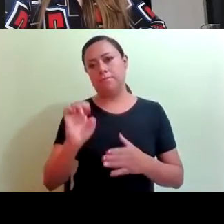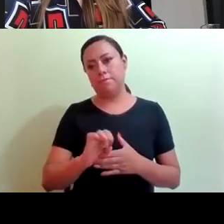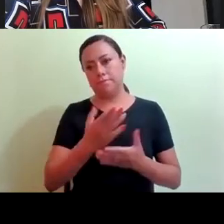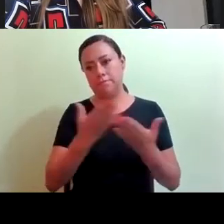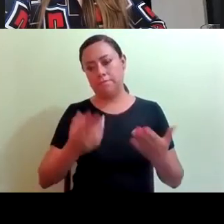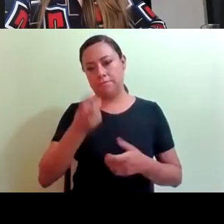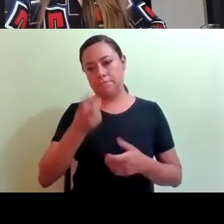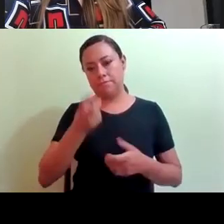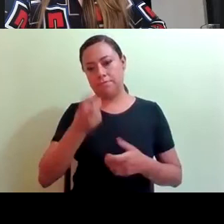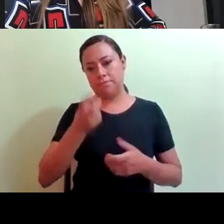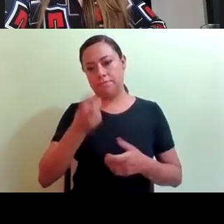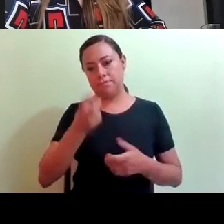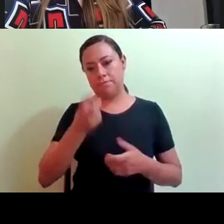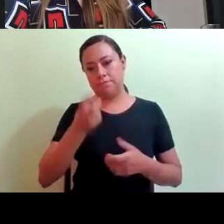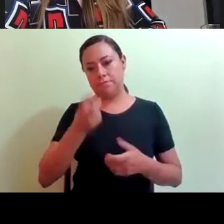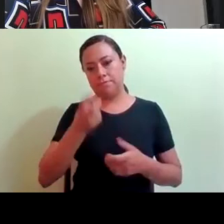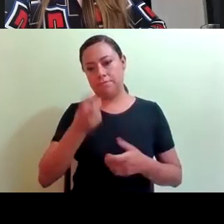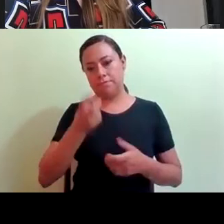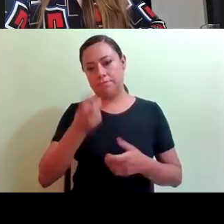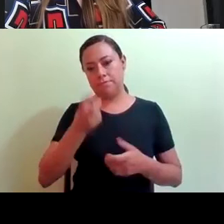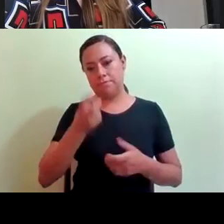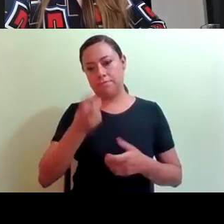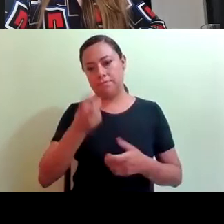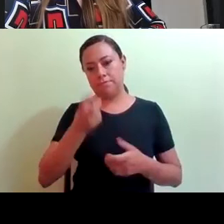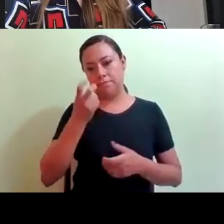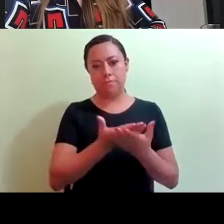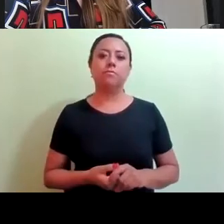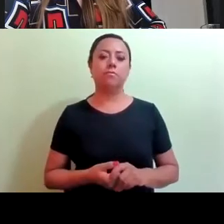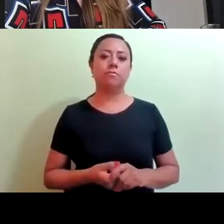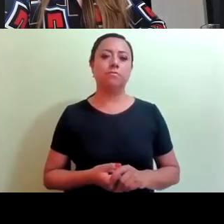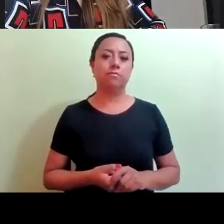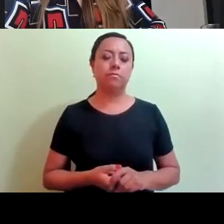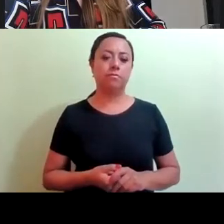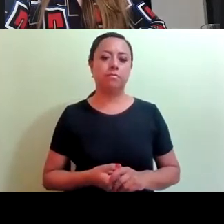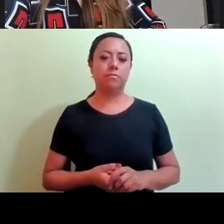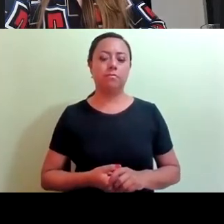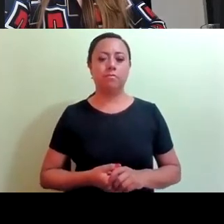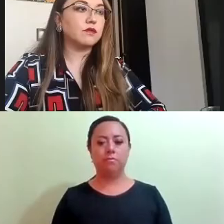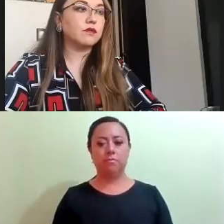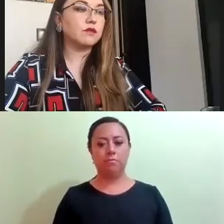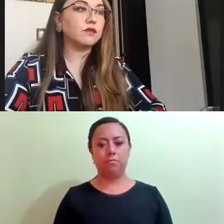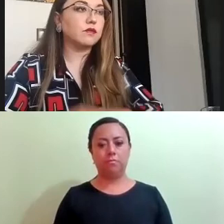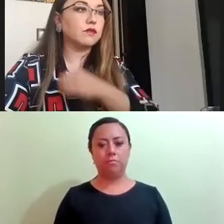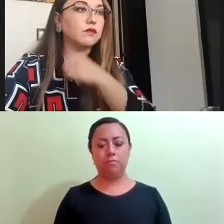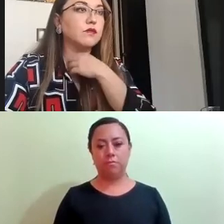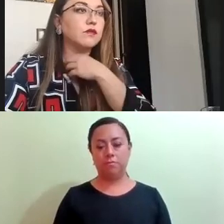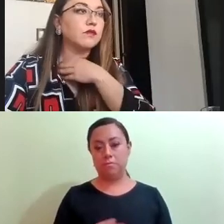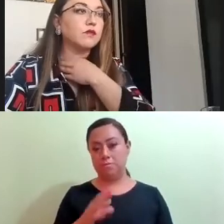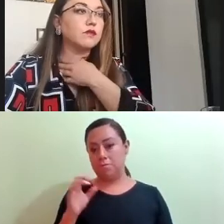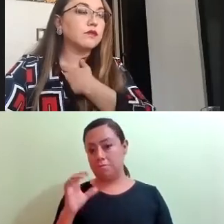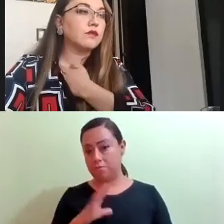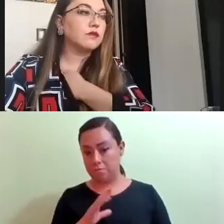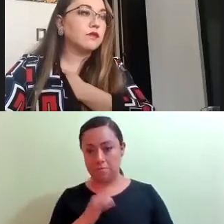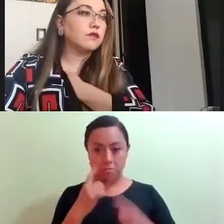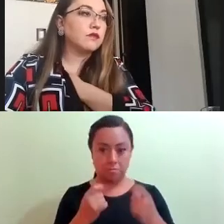este comité la propuesta señalada en los términos comentados. ¿Existe alguna manifestación al respecto? ¿Algún